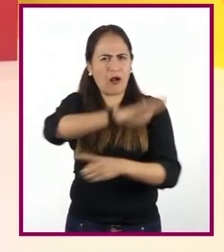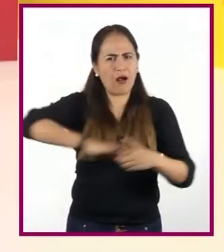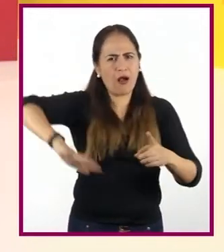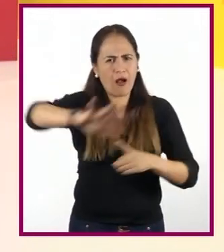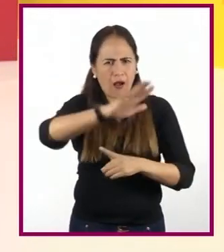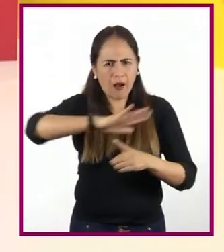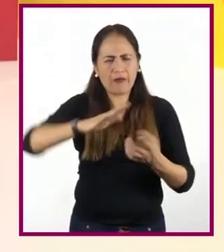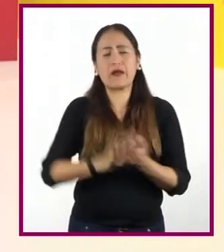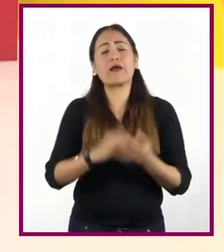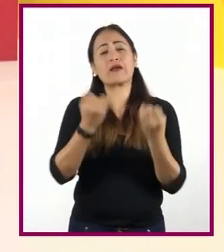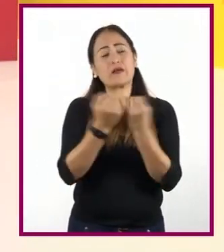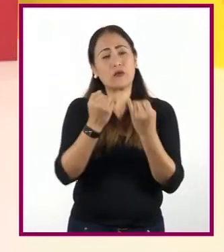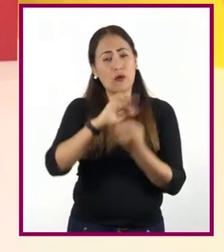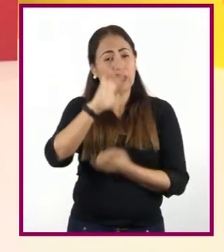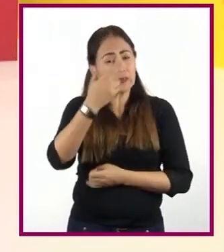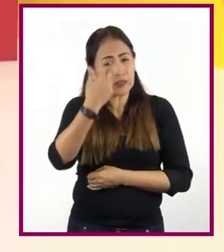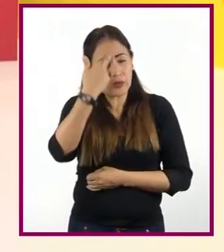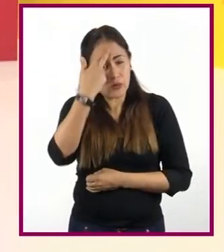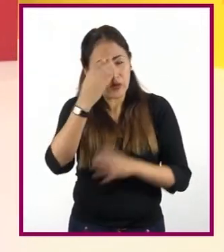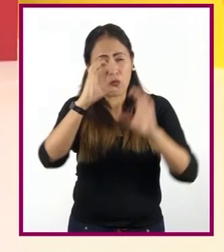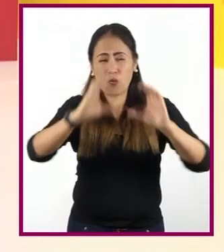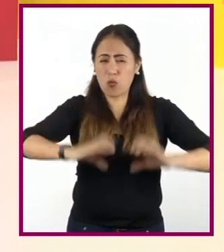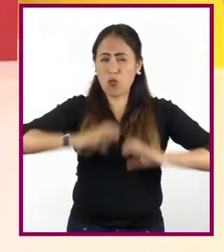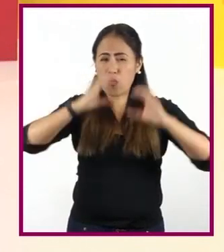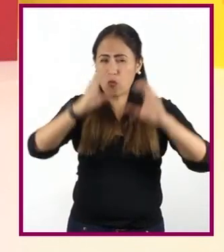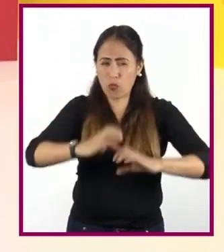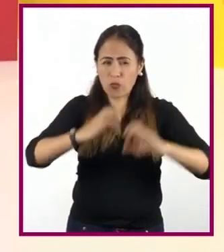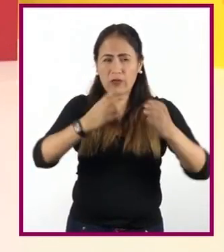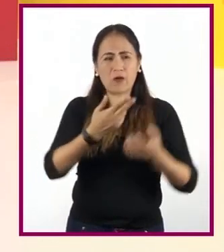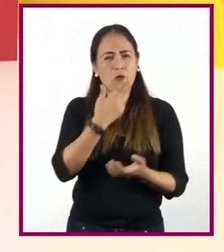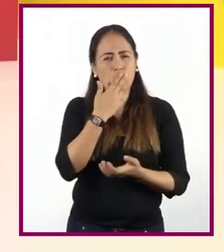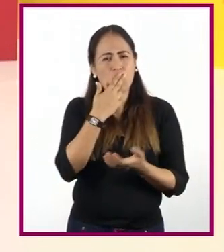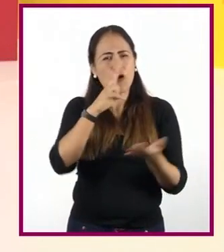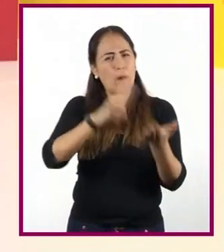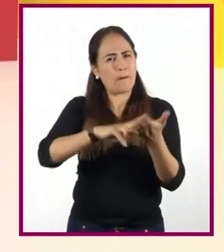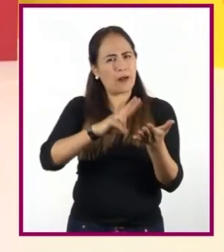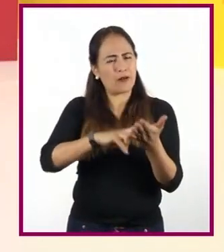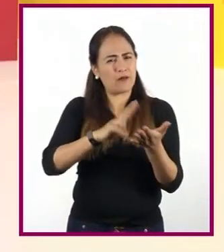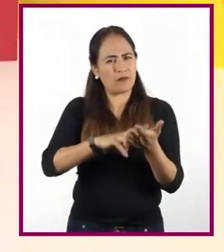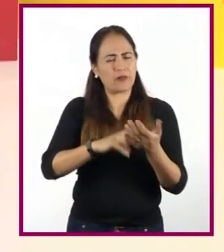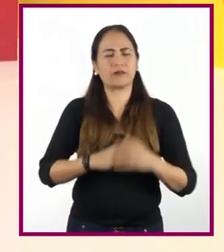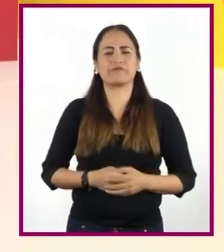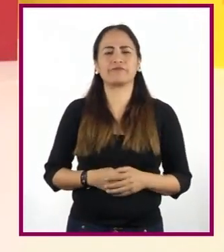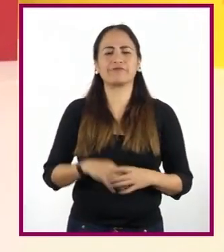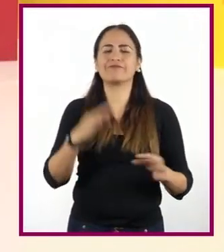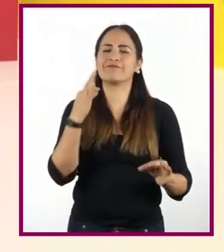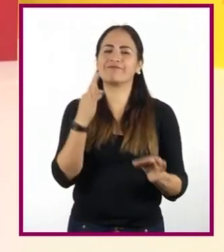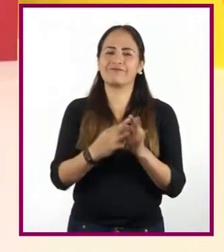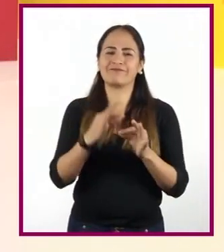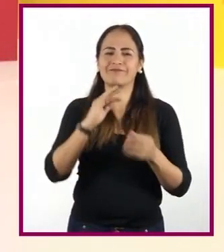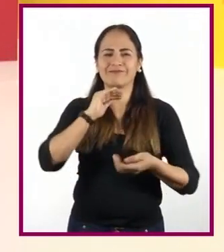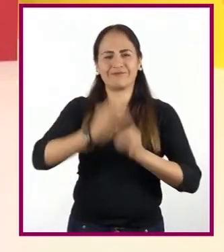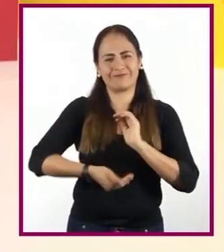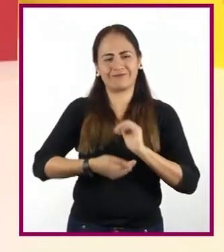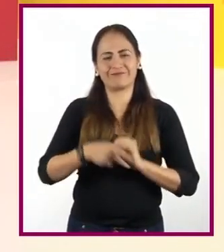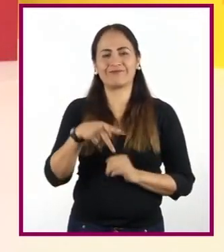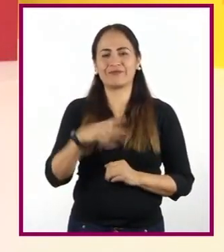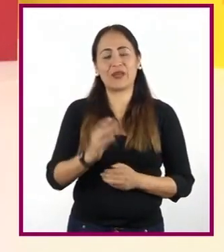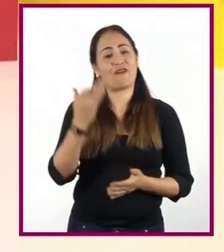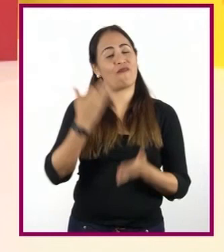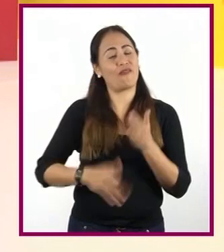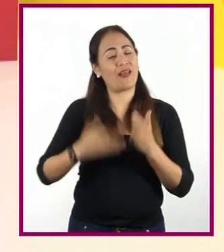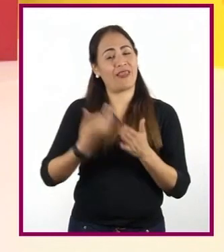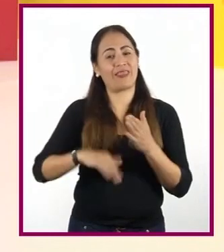mención sobre la importancia de cuidar y preservar nuestro patrimonio cultural. Listo, terminamos. Pero aún nos